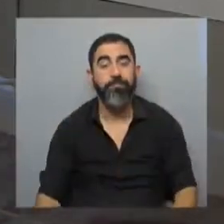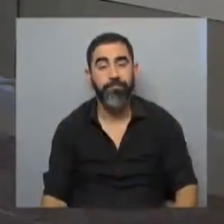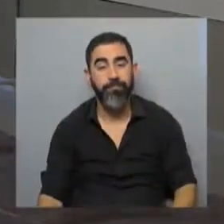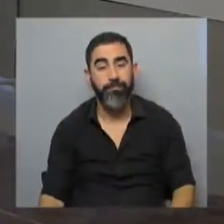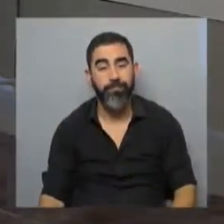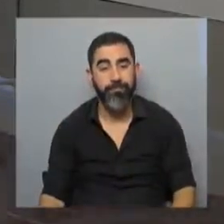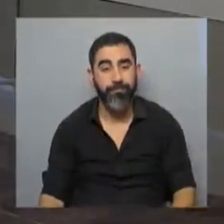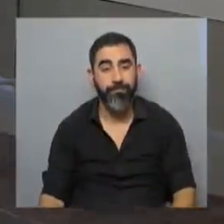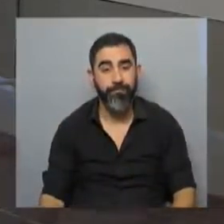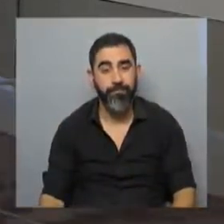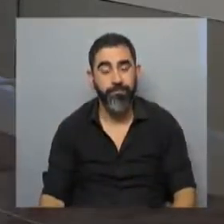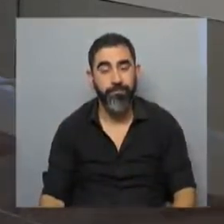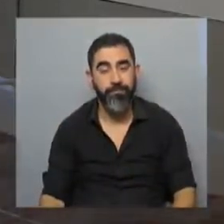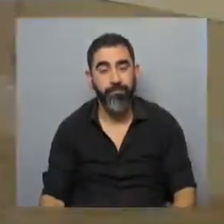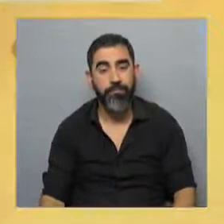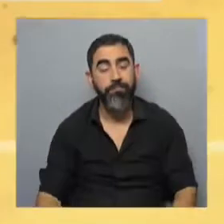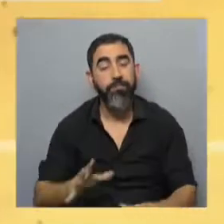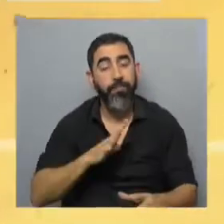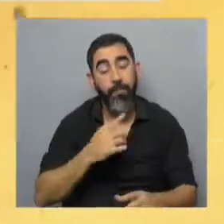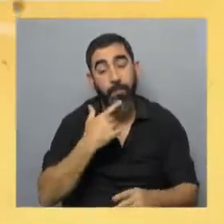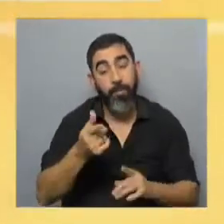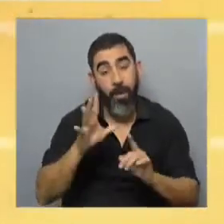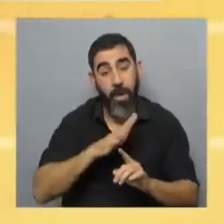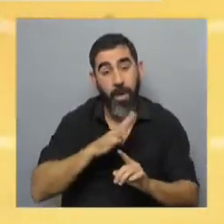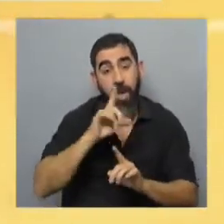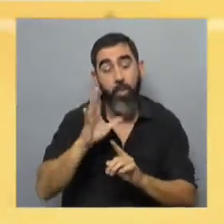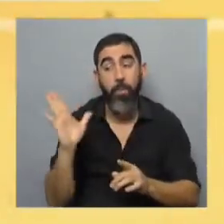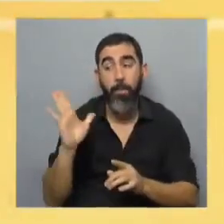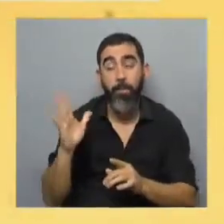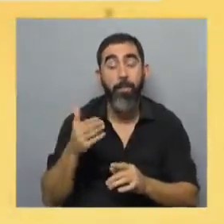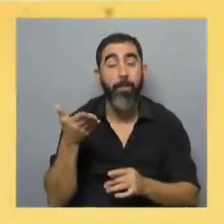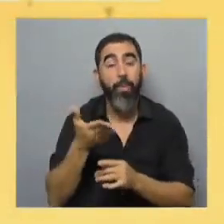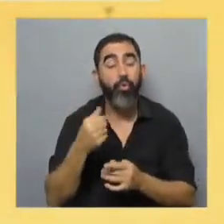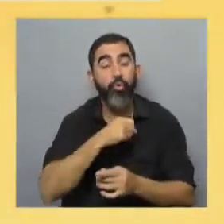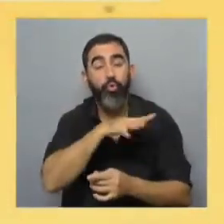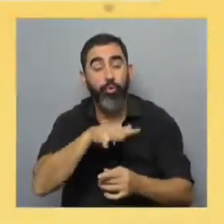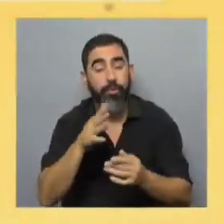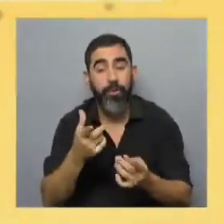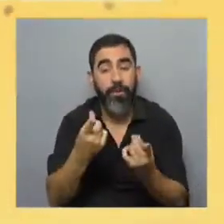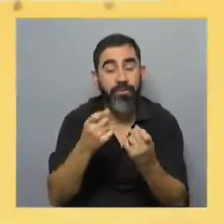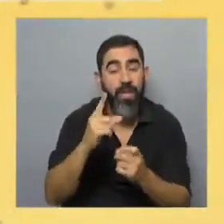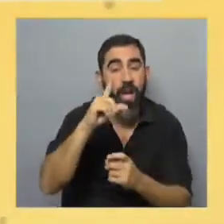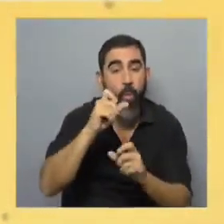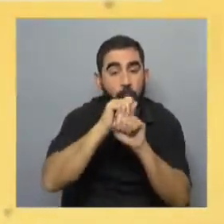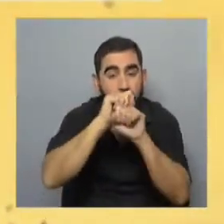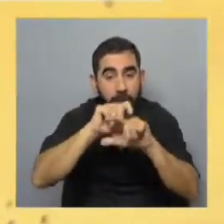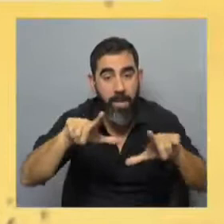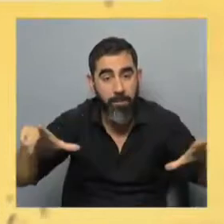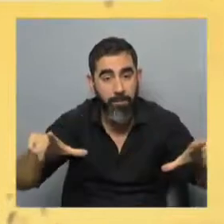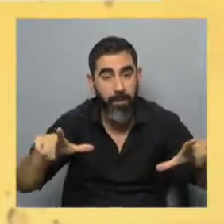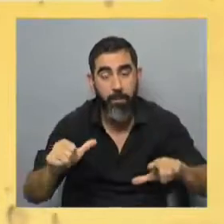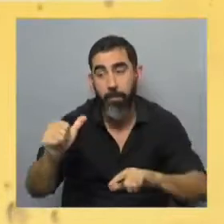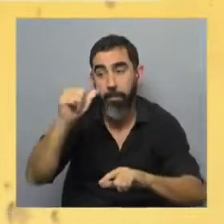multidimensional, sí. Totalmente, e involucra que por otro lado tenemos algunas demandas sociales de las que no podemos prescindir. Necesitamos agua potable, claro, que